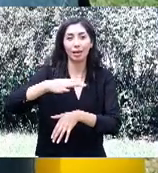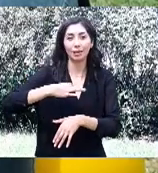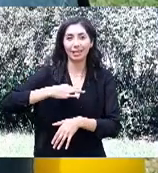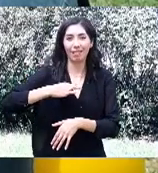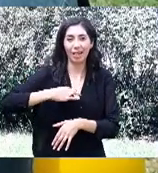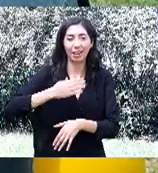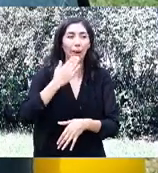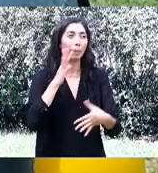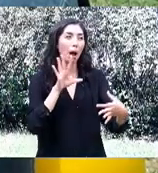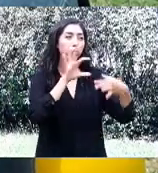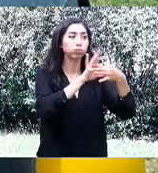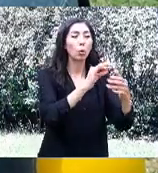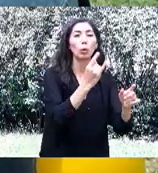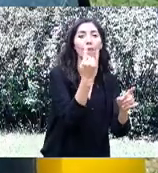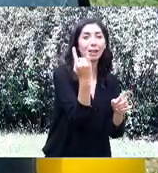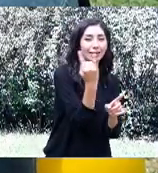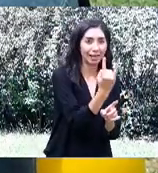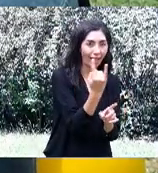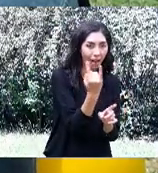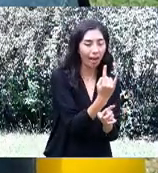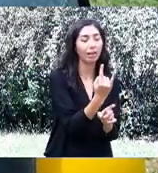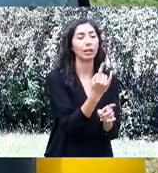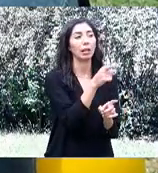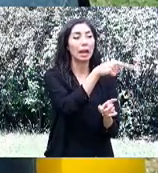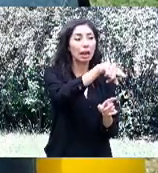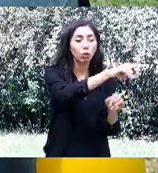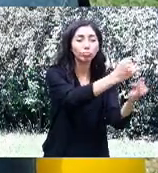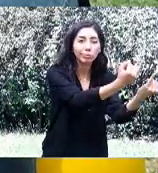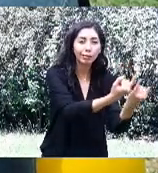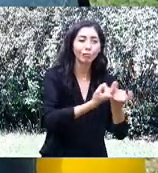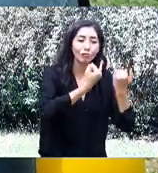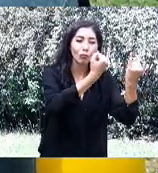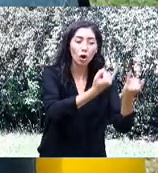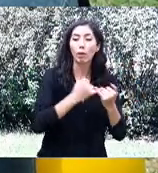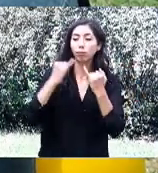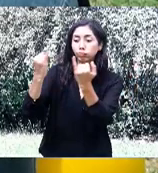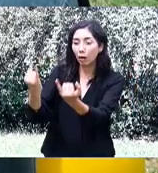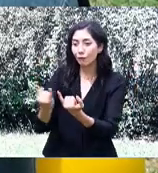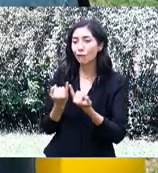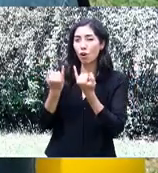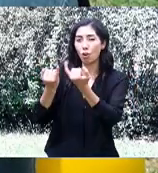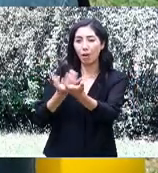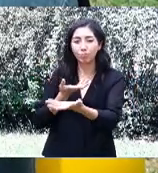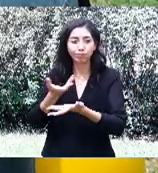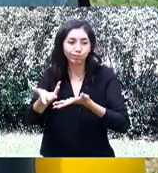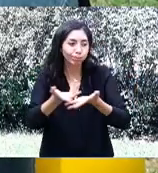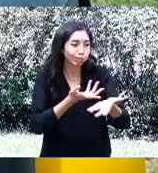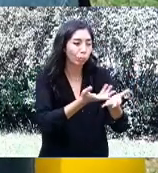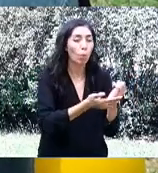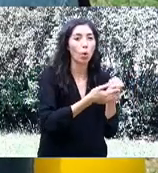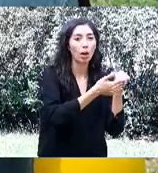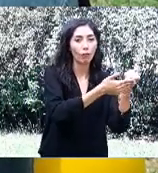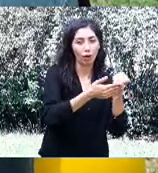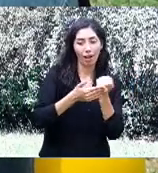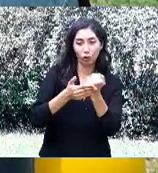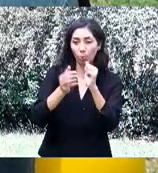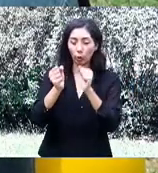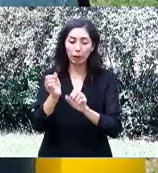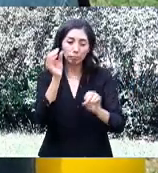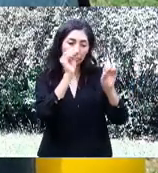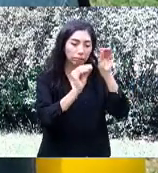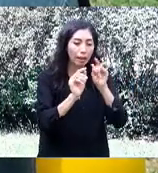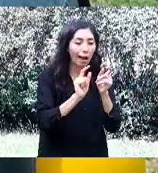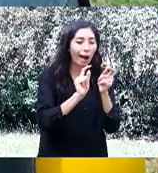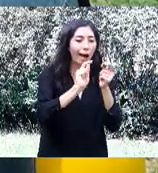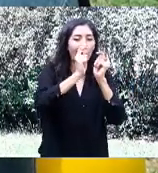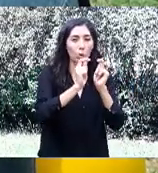ido entregando la información necesaria e y colaborando para ir eh realizando los ajustes